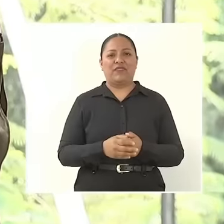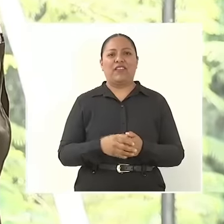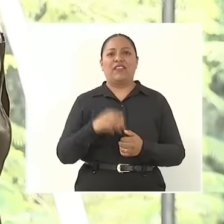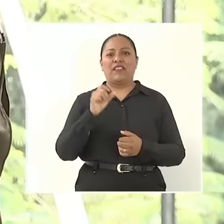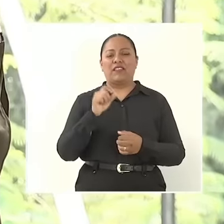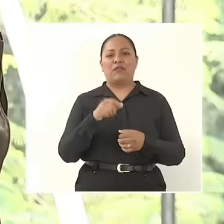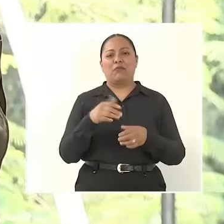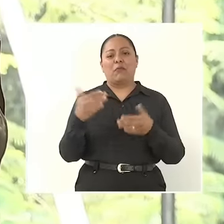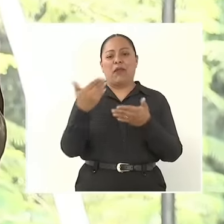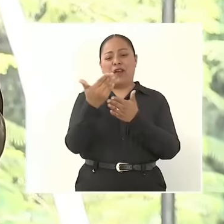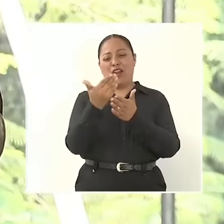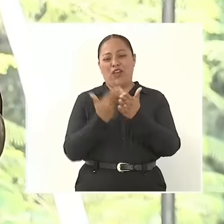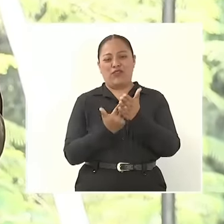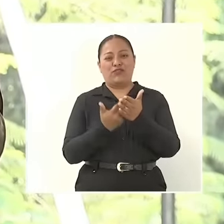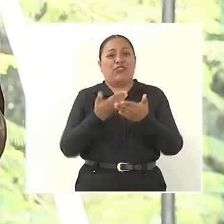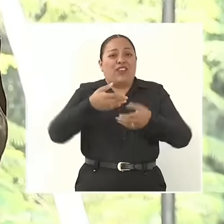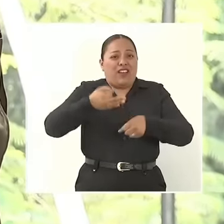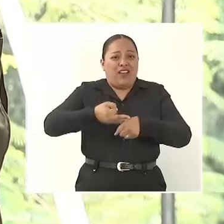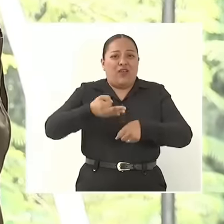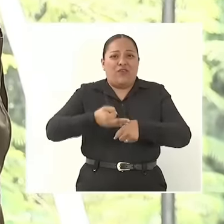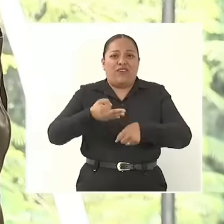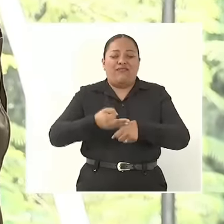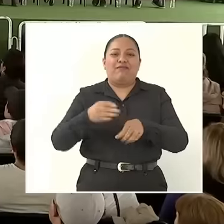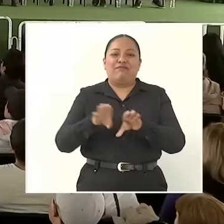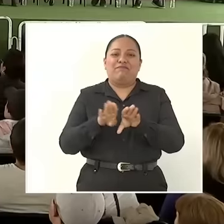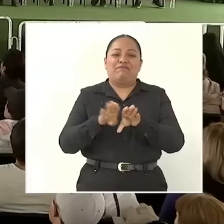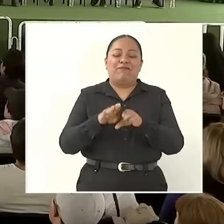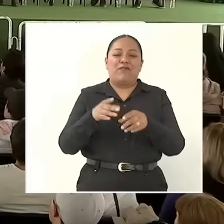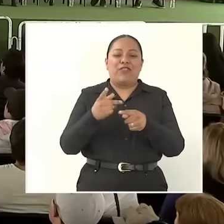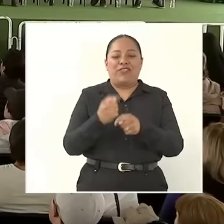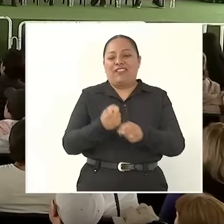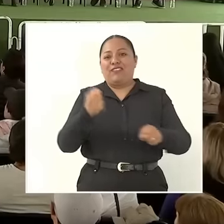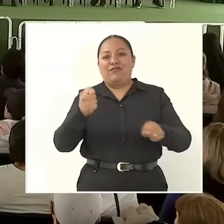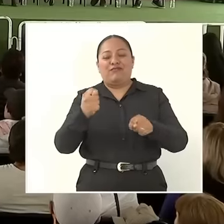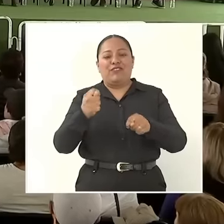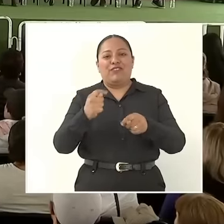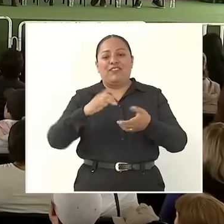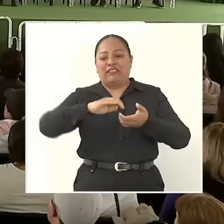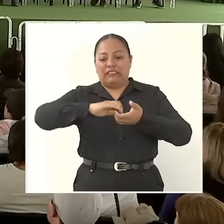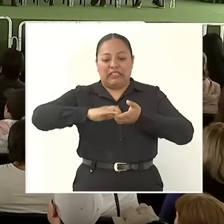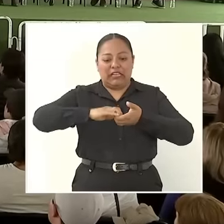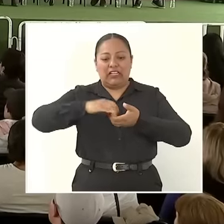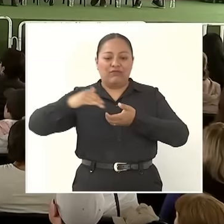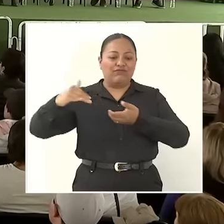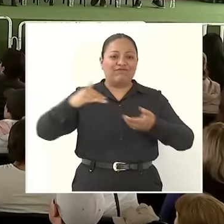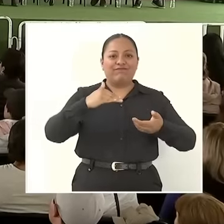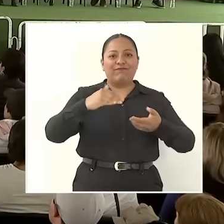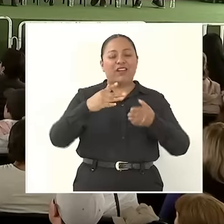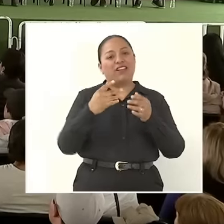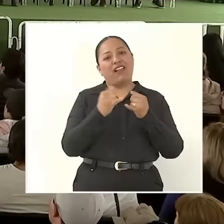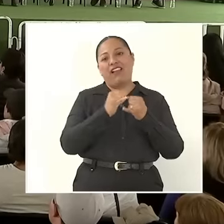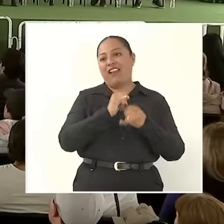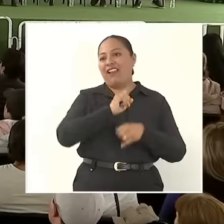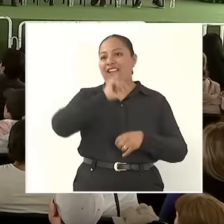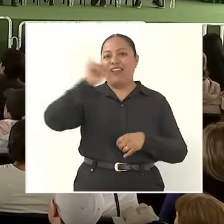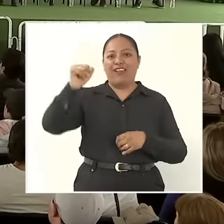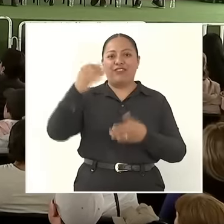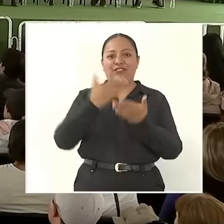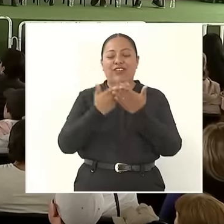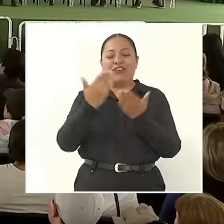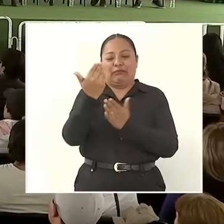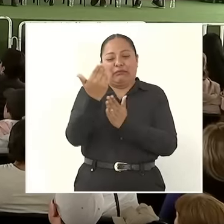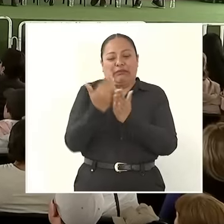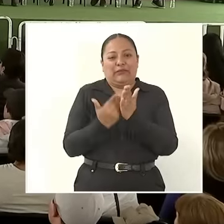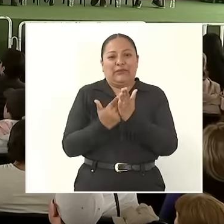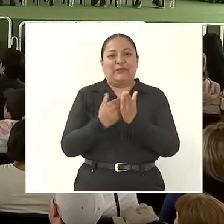actual de la vía de carga. El diseño geométrico de la vía va a permitir que el tren alcance velocidades de hasta 160